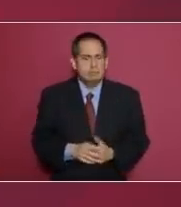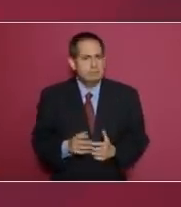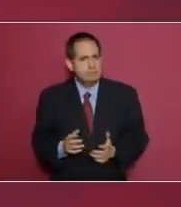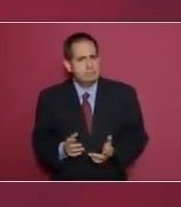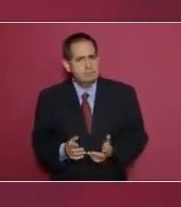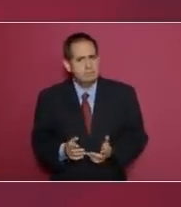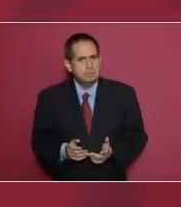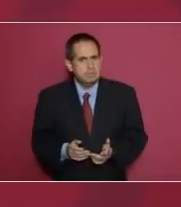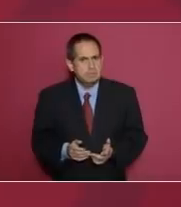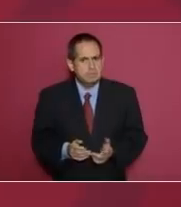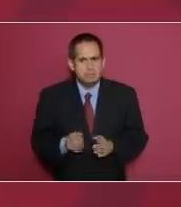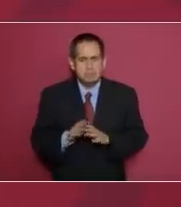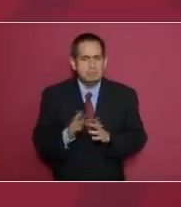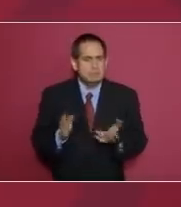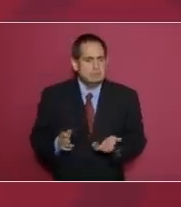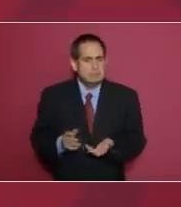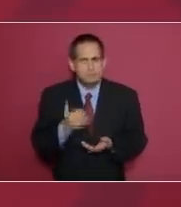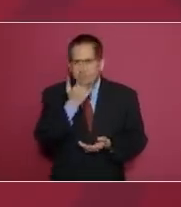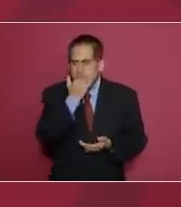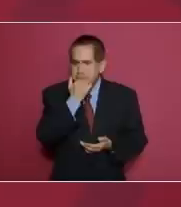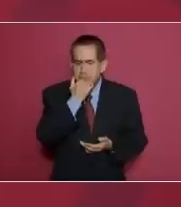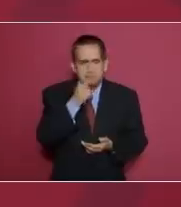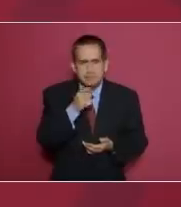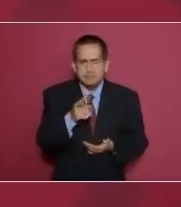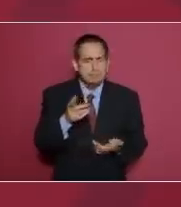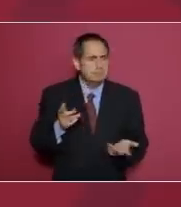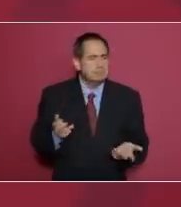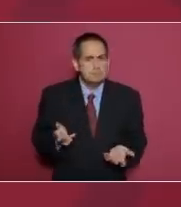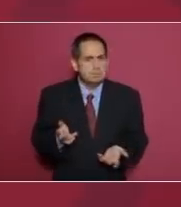Entonces, es algo totalmente